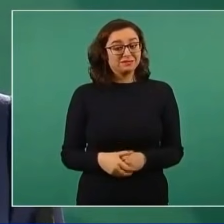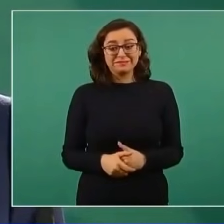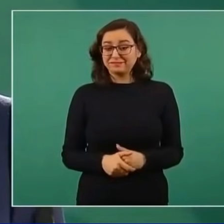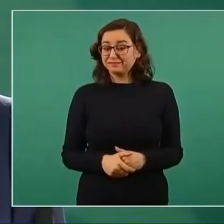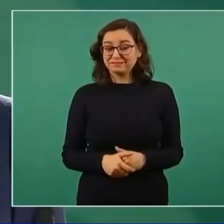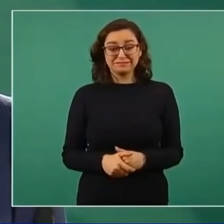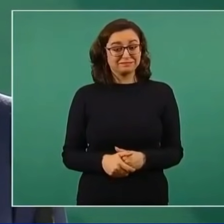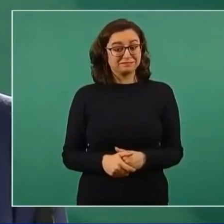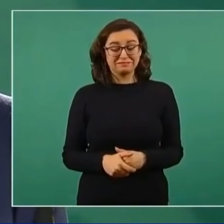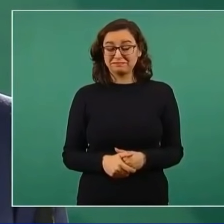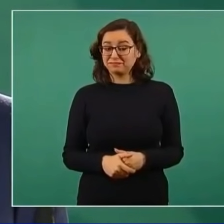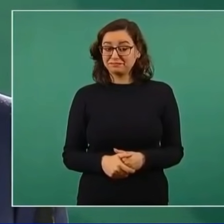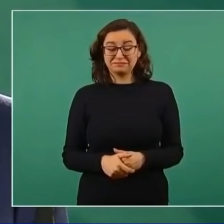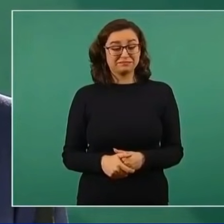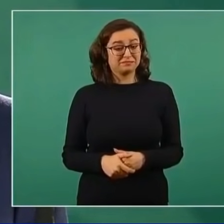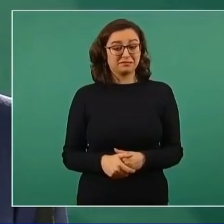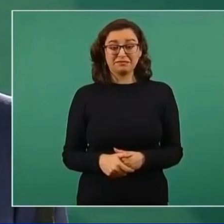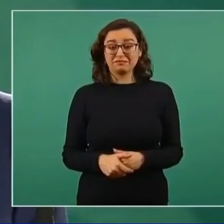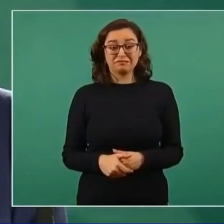todavía